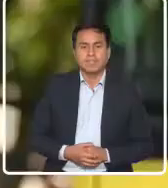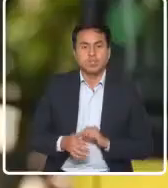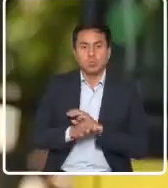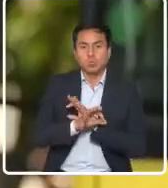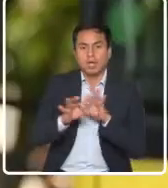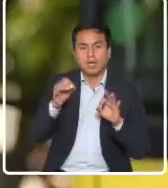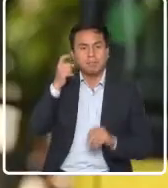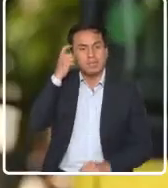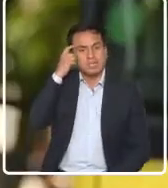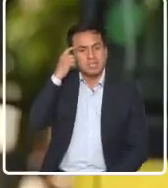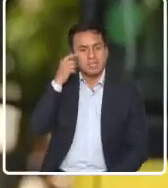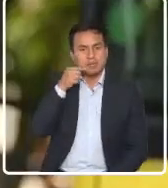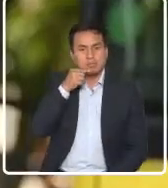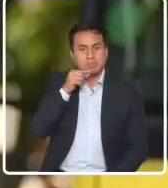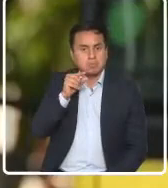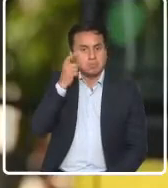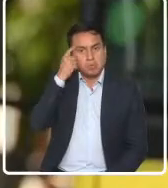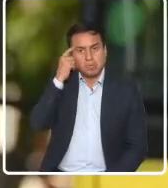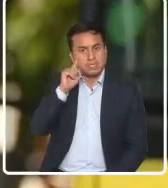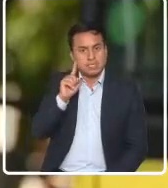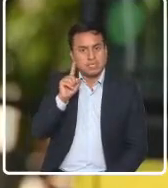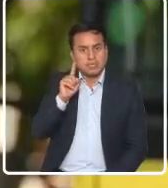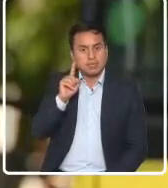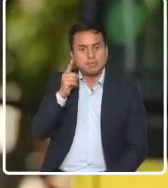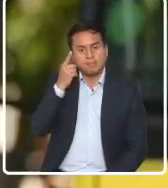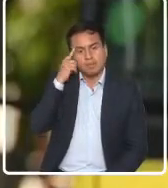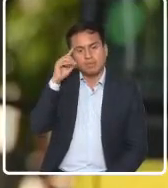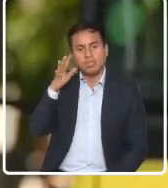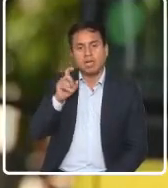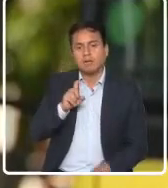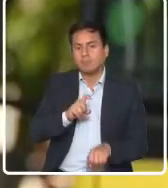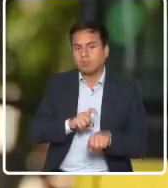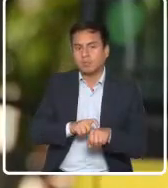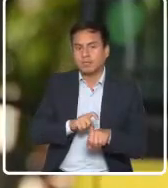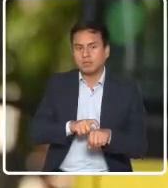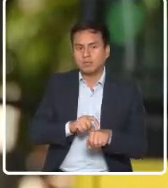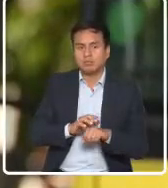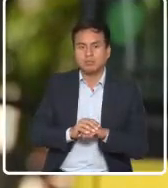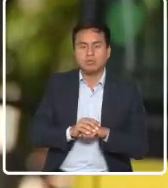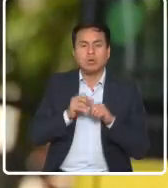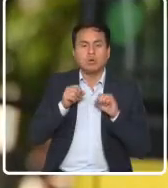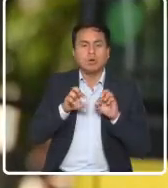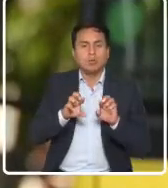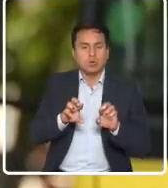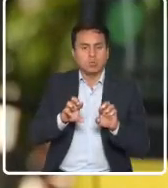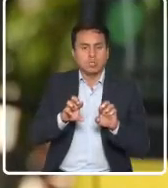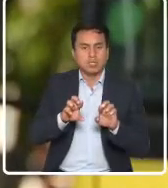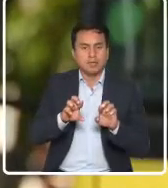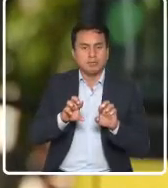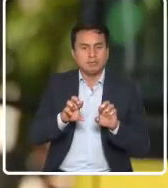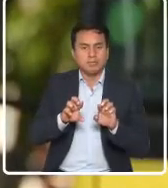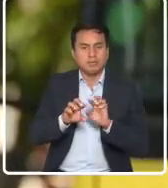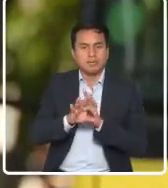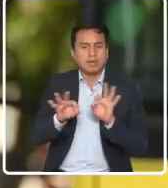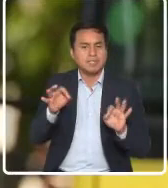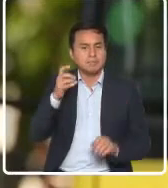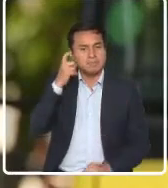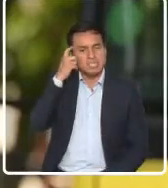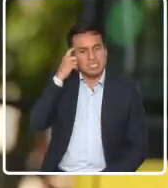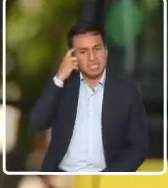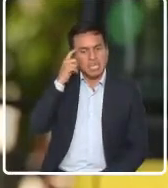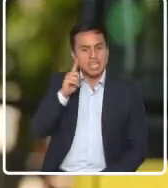Nunca pensé que sería tan pronto, pero había llegado el momento y la oportunidad. Jamás pensé que